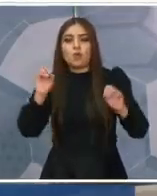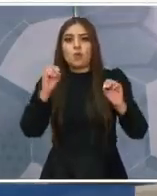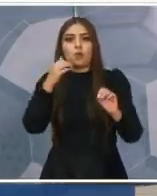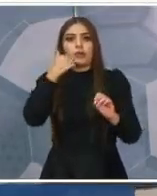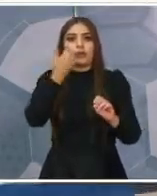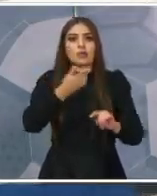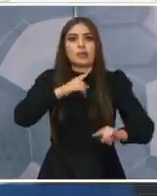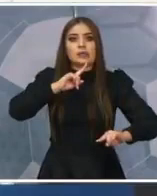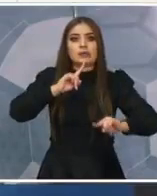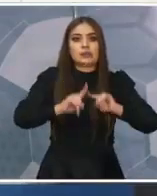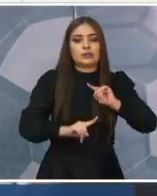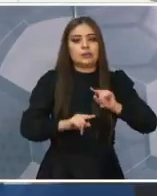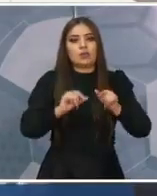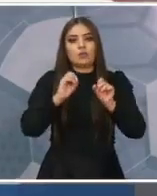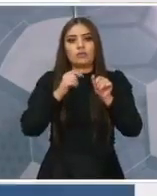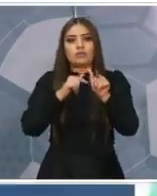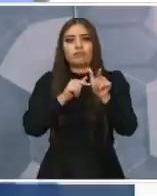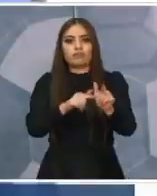permanezcan como ahora.